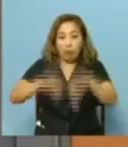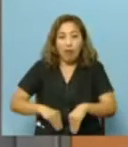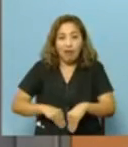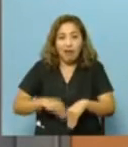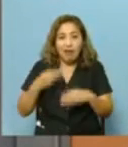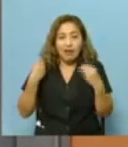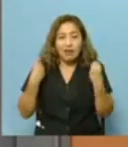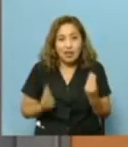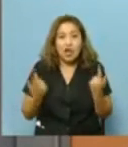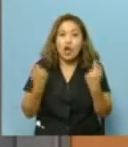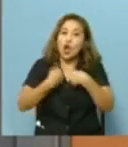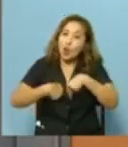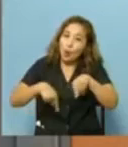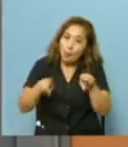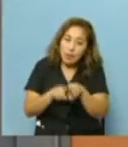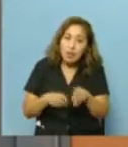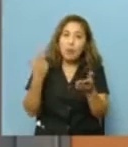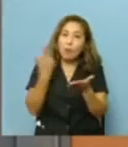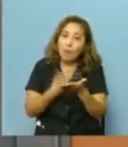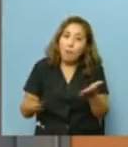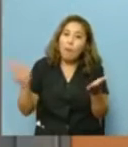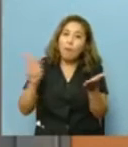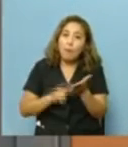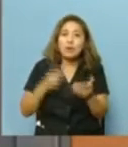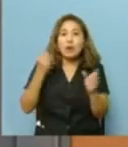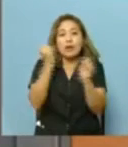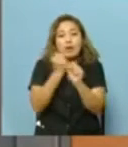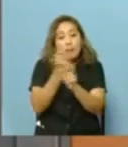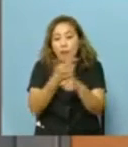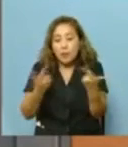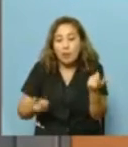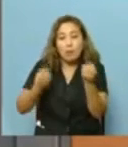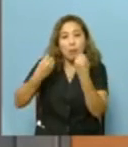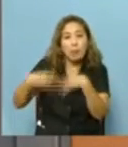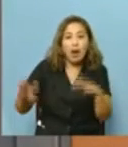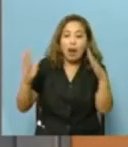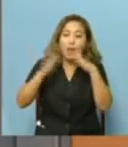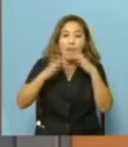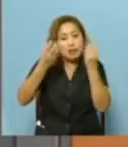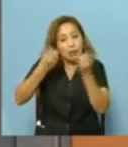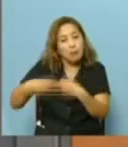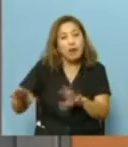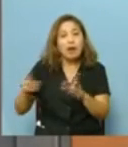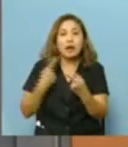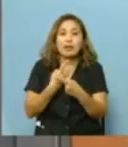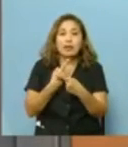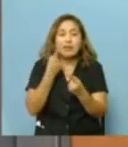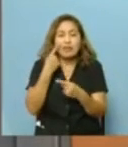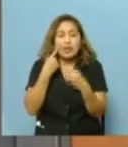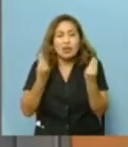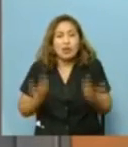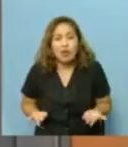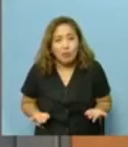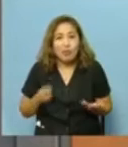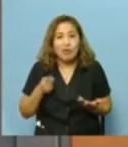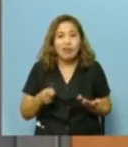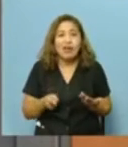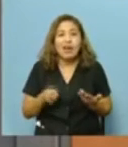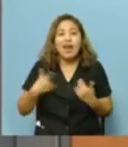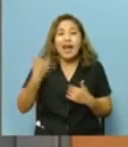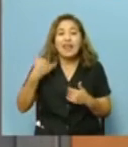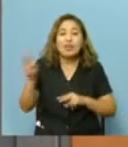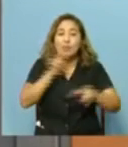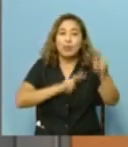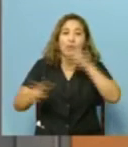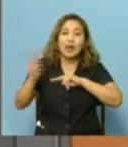los mismos de siempre volvamos a tener que perder el empleo ver perder la casa las condiciones de vida sino que hay que tomar un